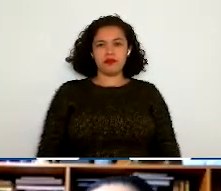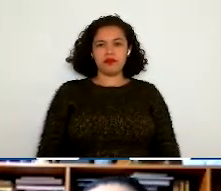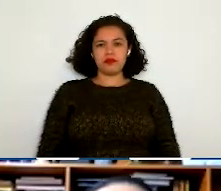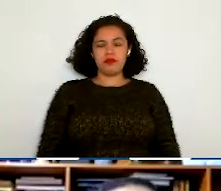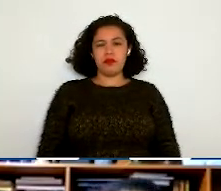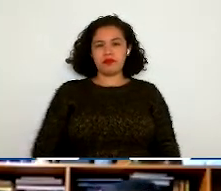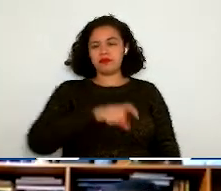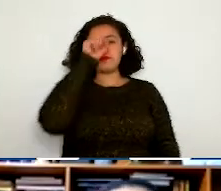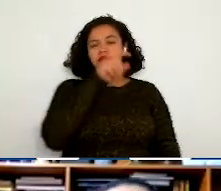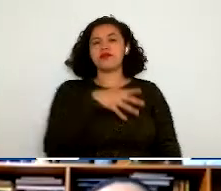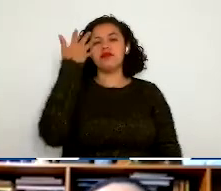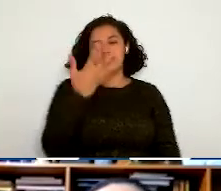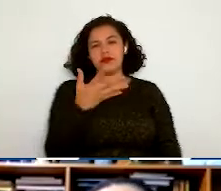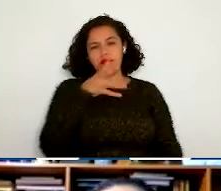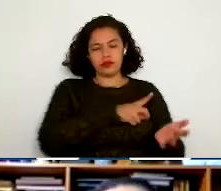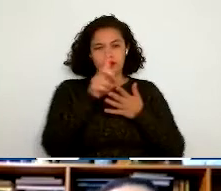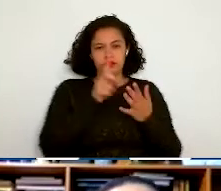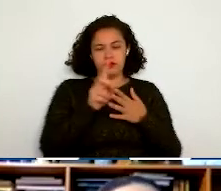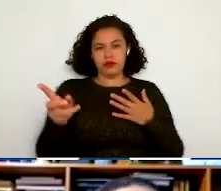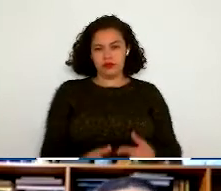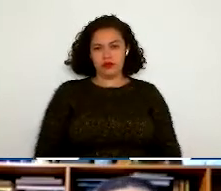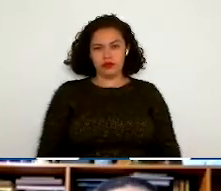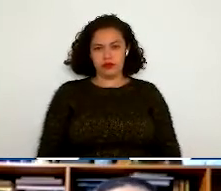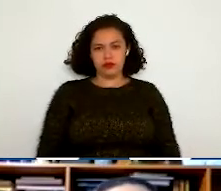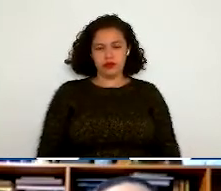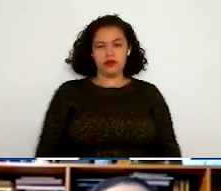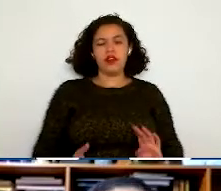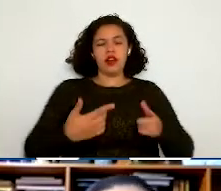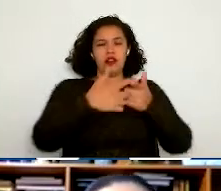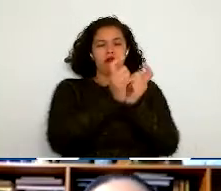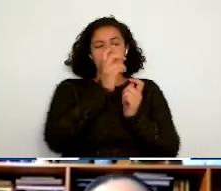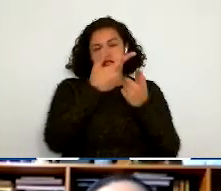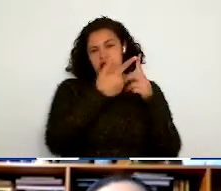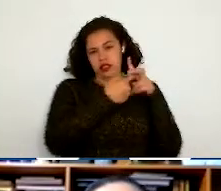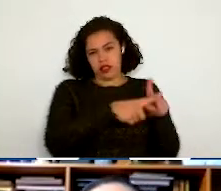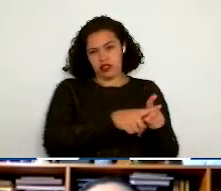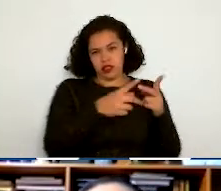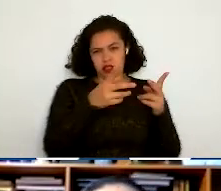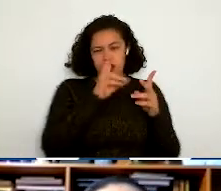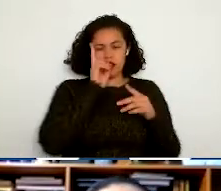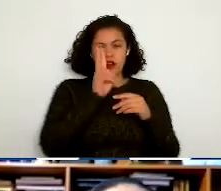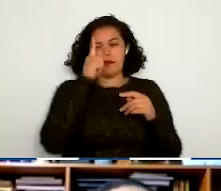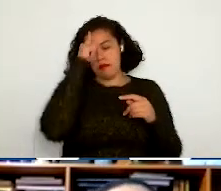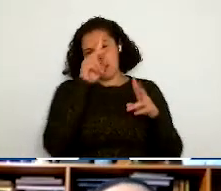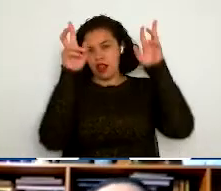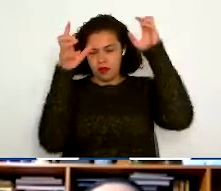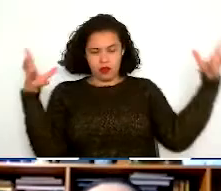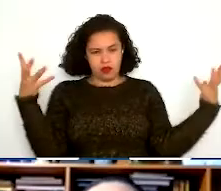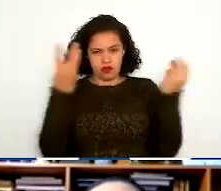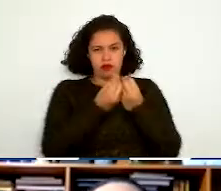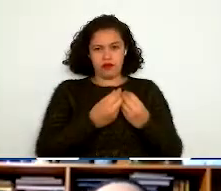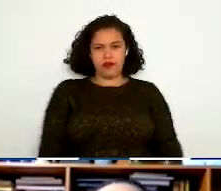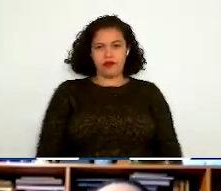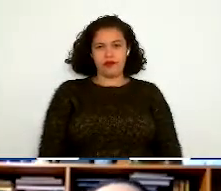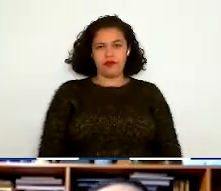estas 5 definiciones y un poco las que veíamos al inicio, ¿no? Como para introducirnos al tema. Entender que